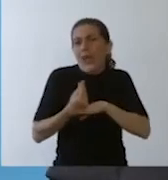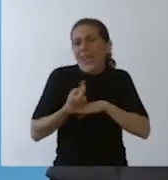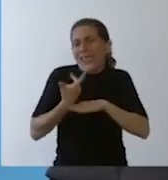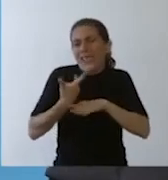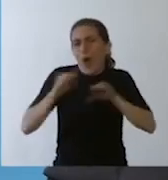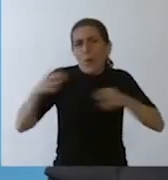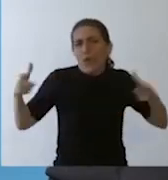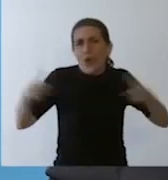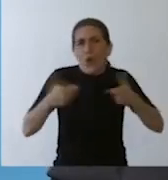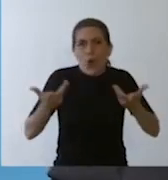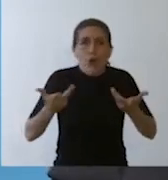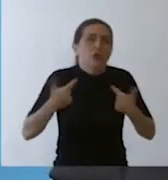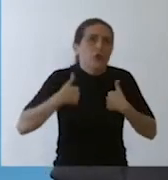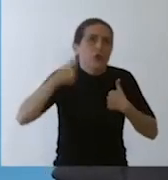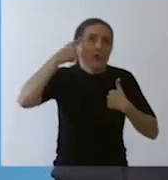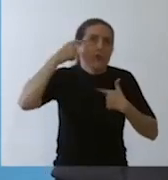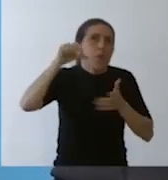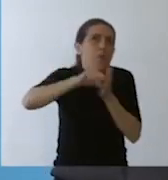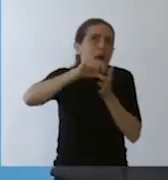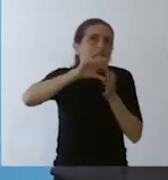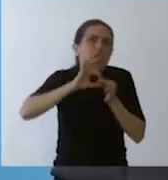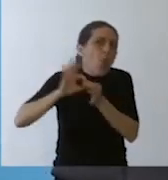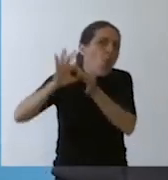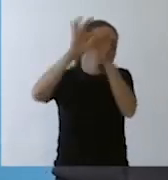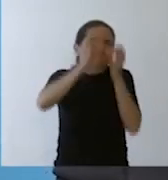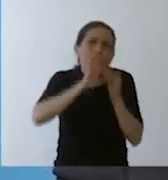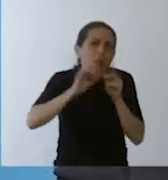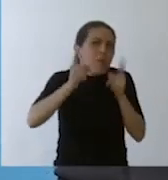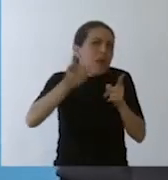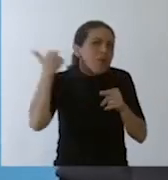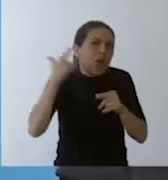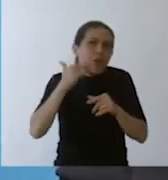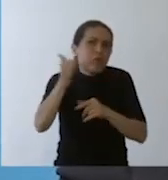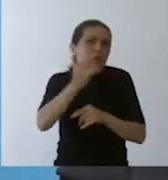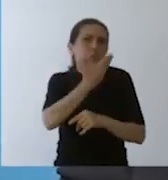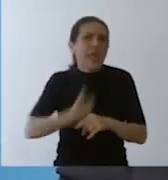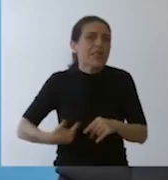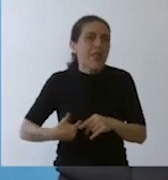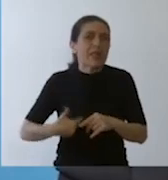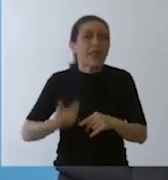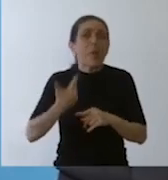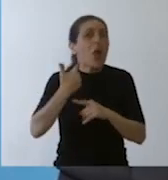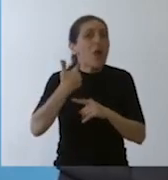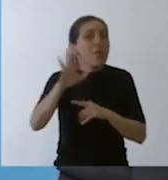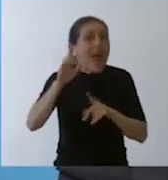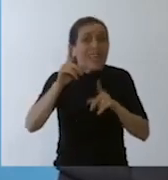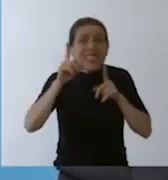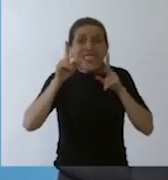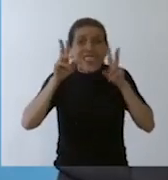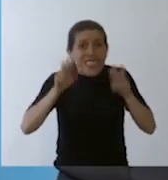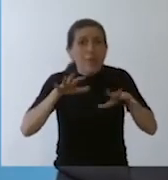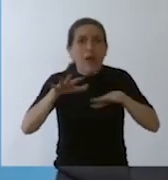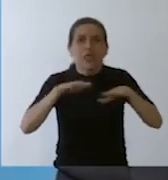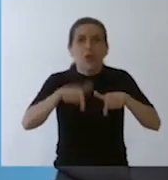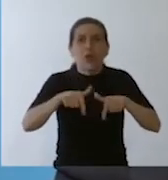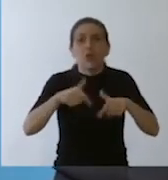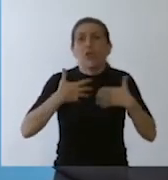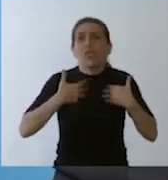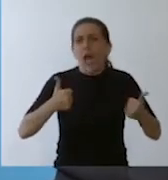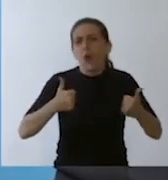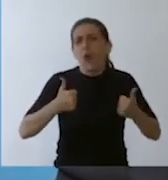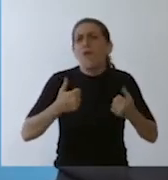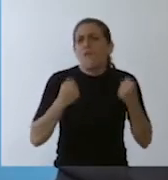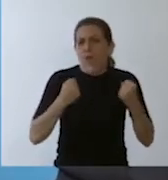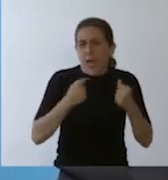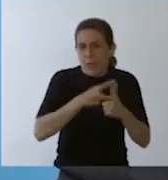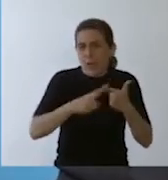decir, el país yo creo que siempre tiene que estar unido, como dice el presidente, pero mucho más en una circunstancia de este tipo. En el área de salud estamos seguros, en el